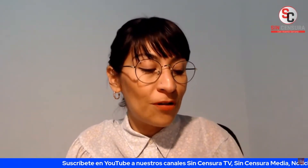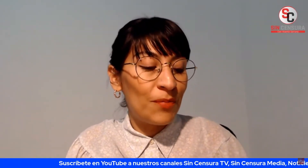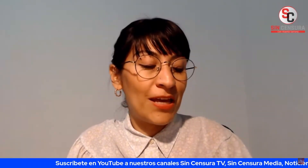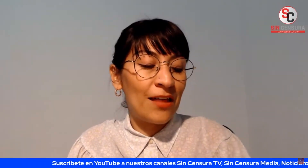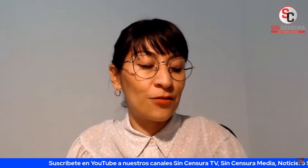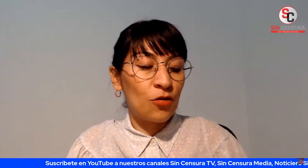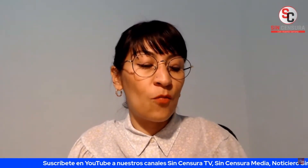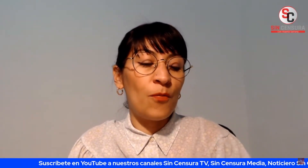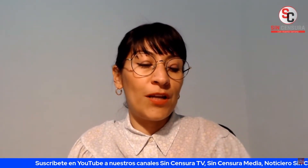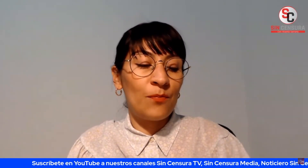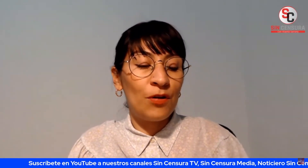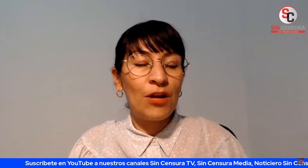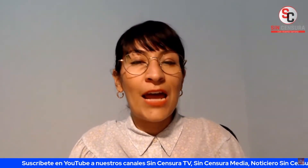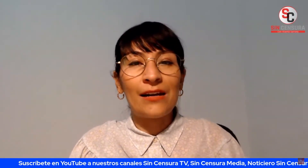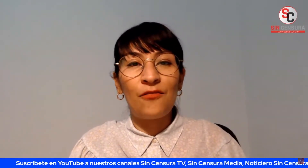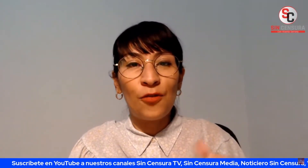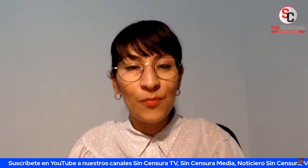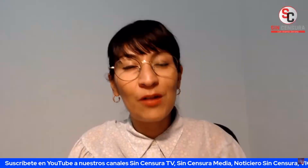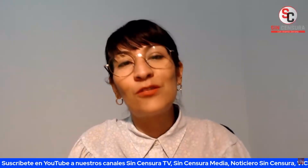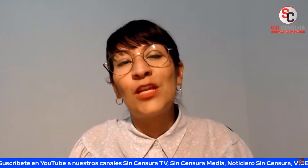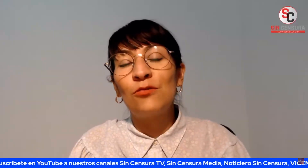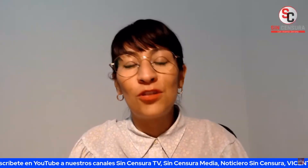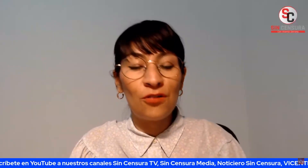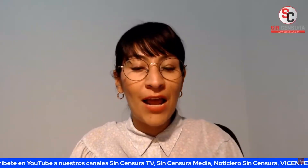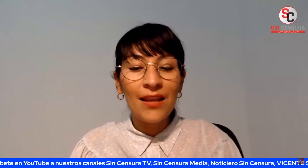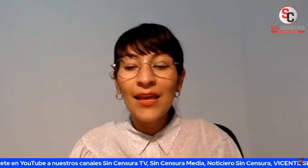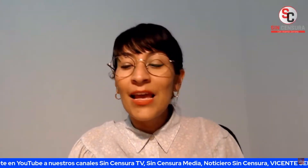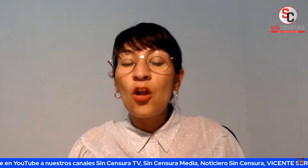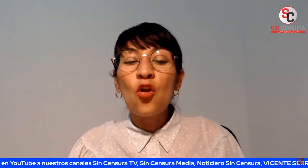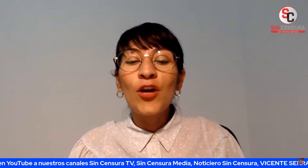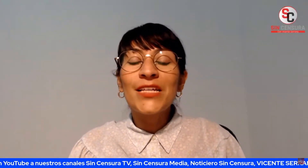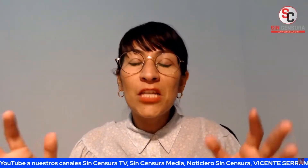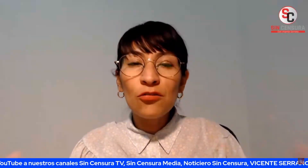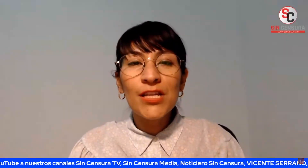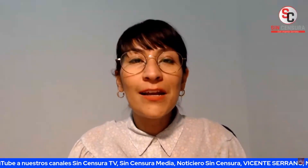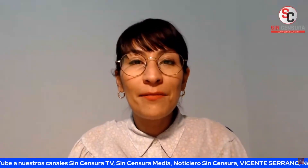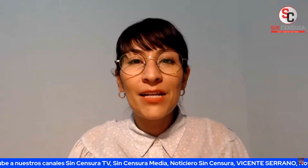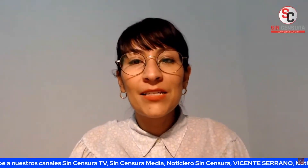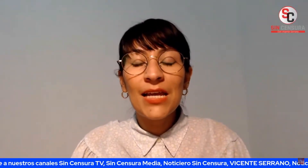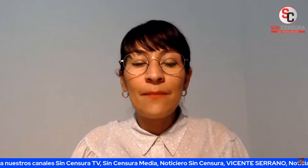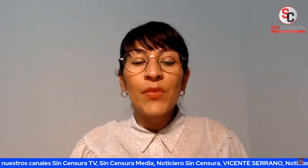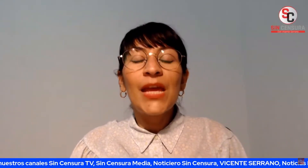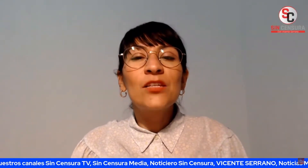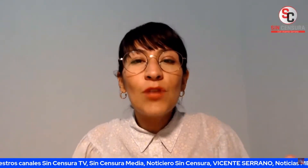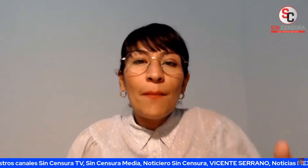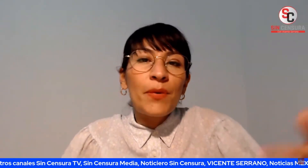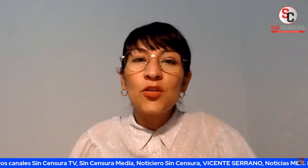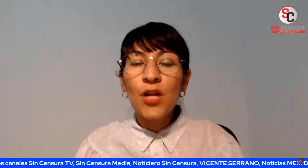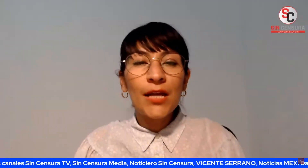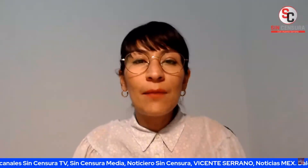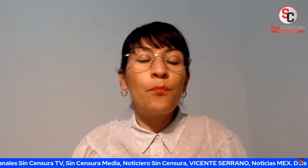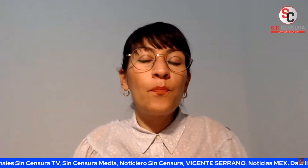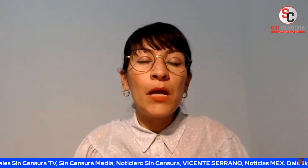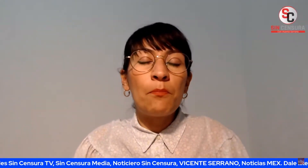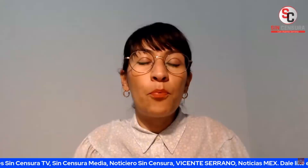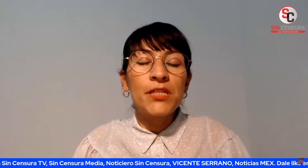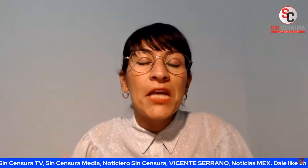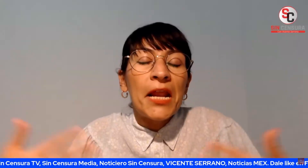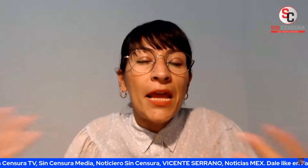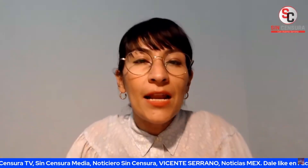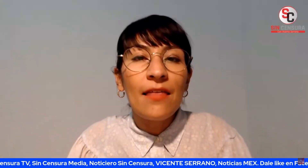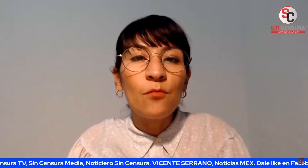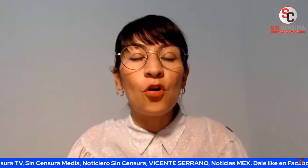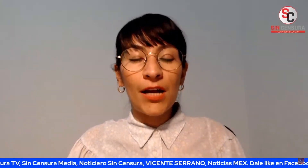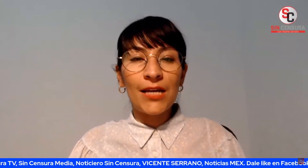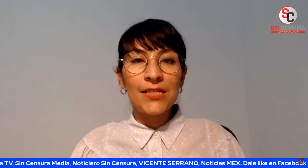serían muy complicados, como por ejemplo la reforma constitucional, lo que sí nos deja ver es que es una persona que